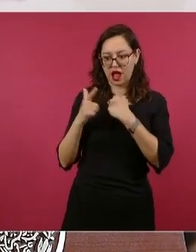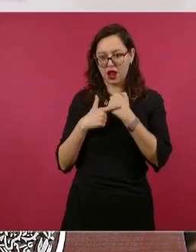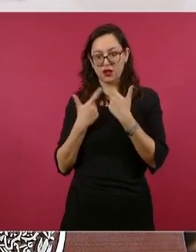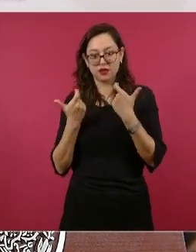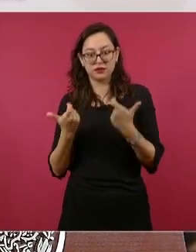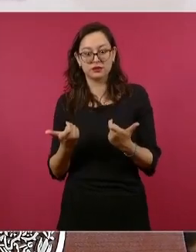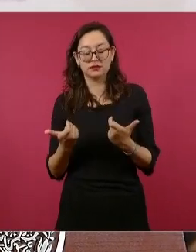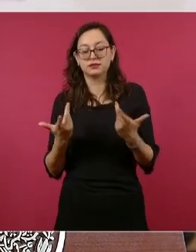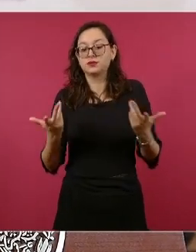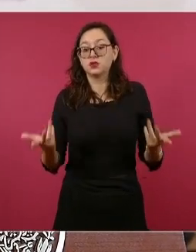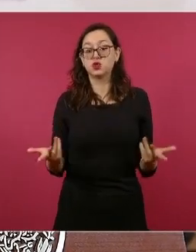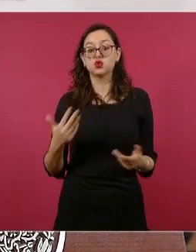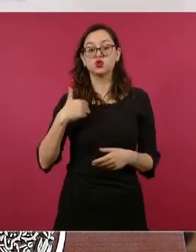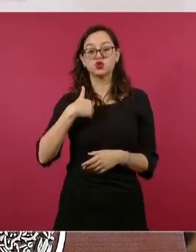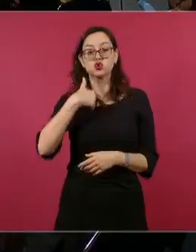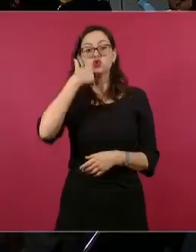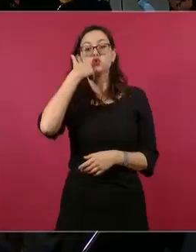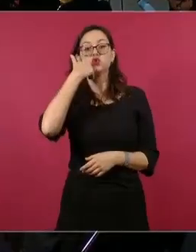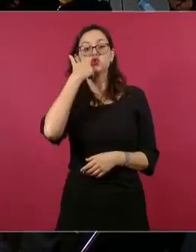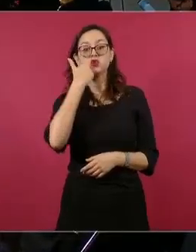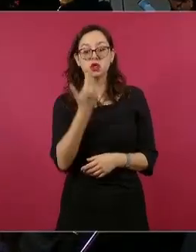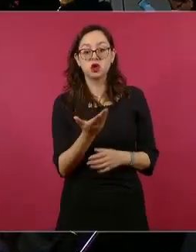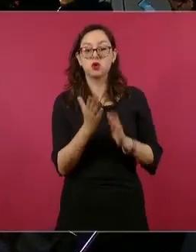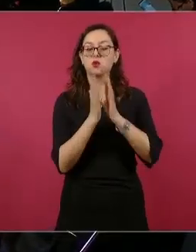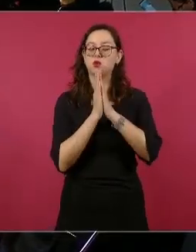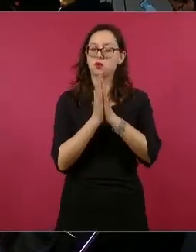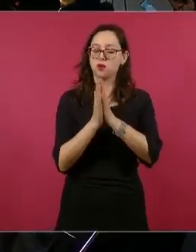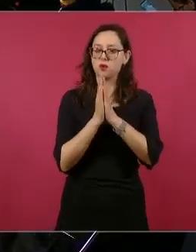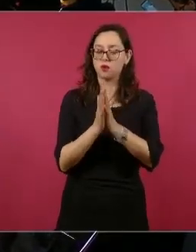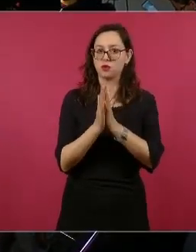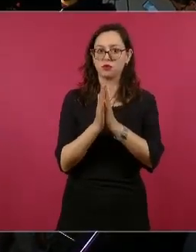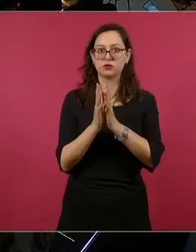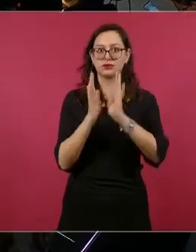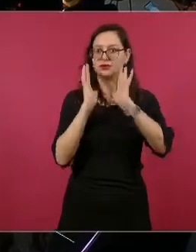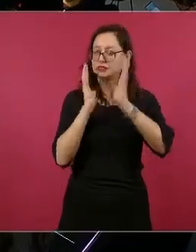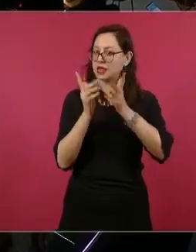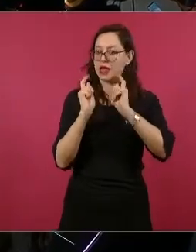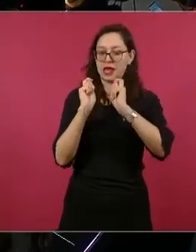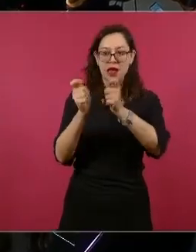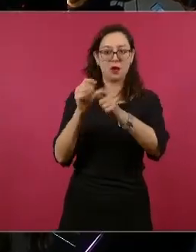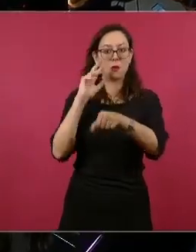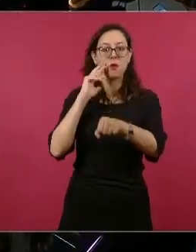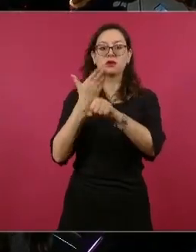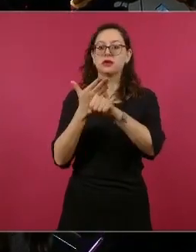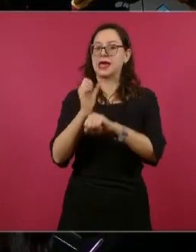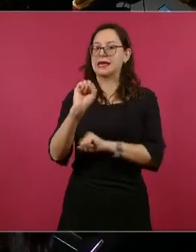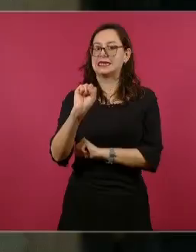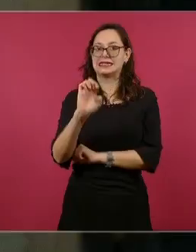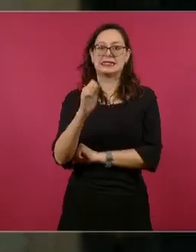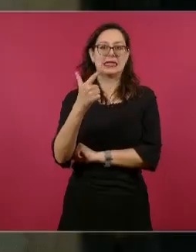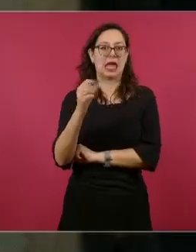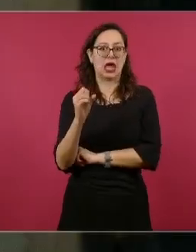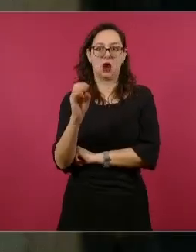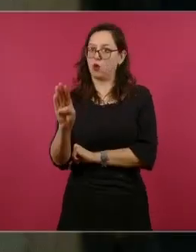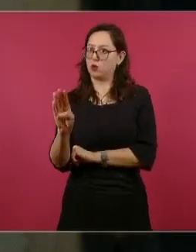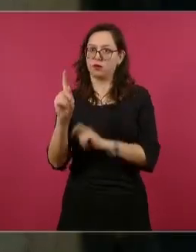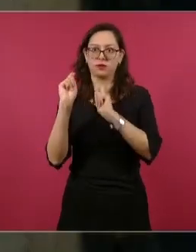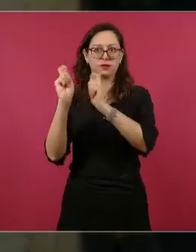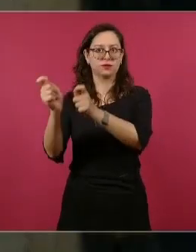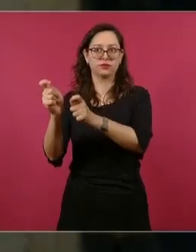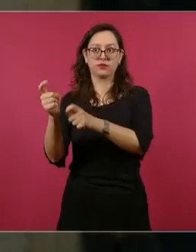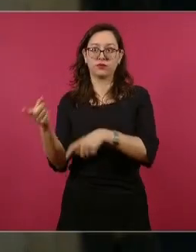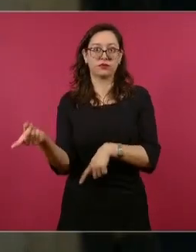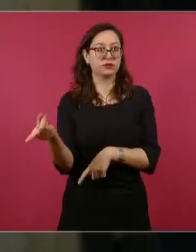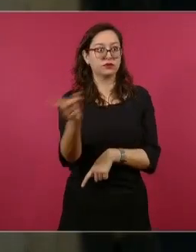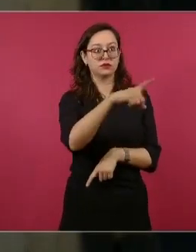Que Gobernación termine con lo de la medición, que sea Gobernación, que sean las personas adecuadas, porque esto ya está